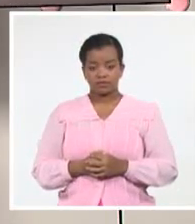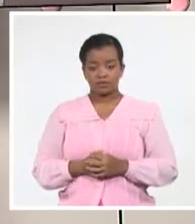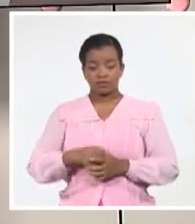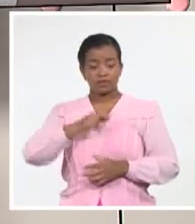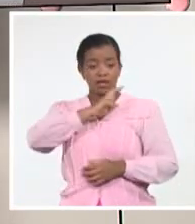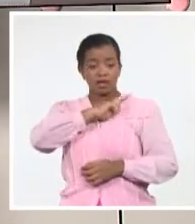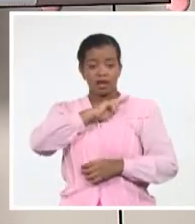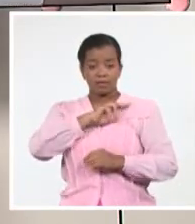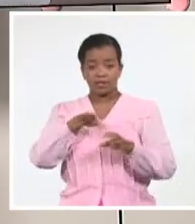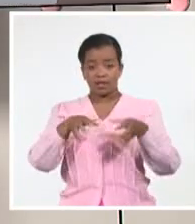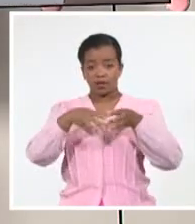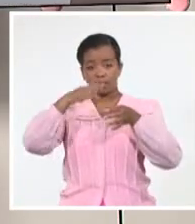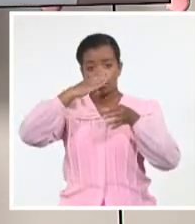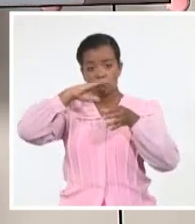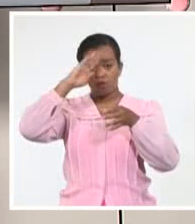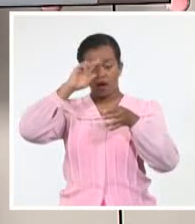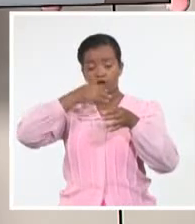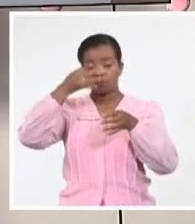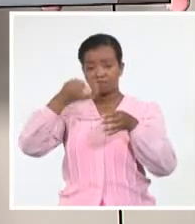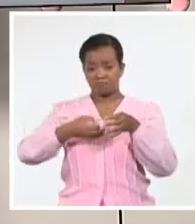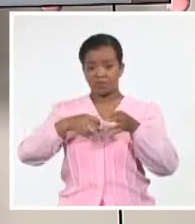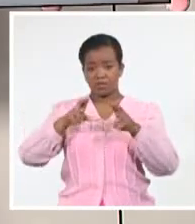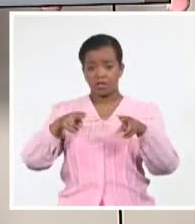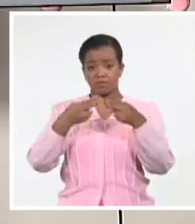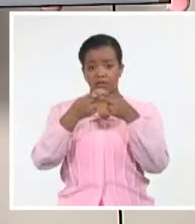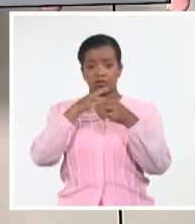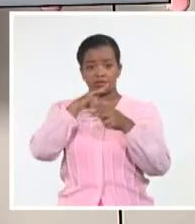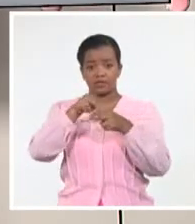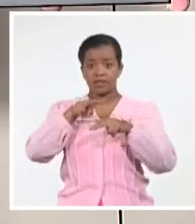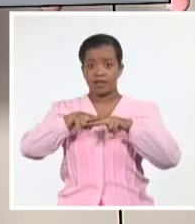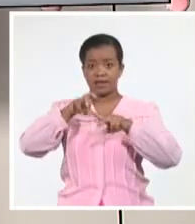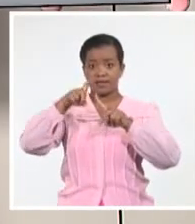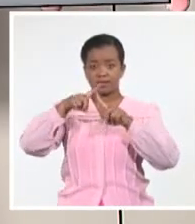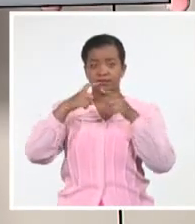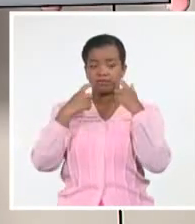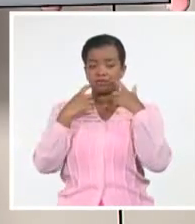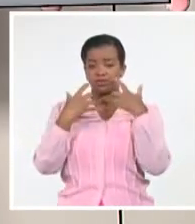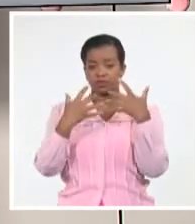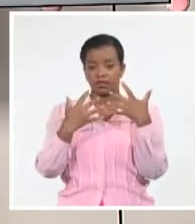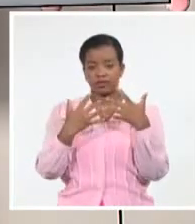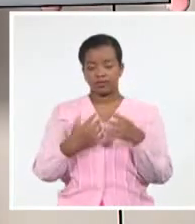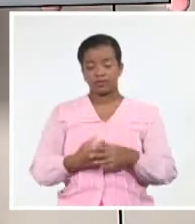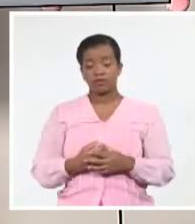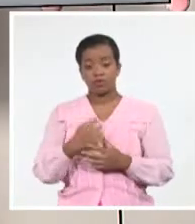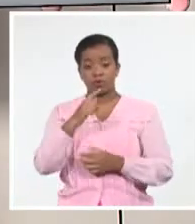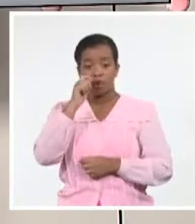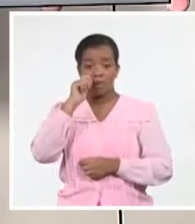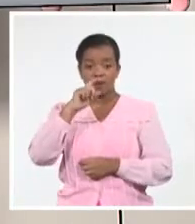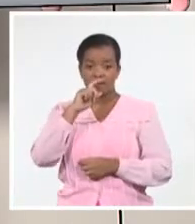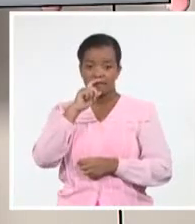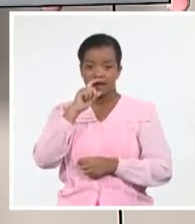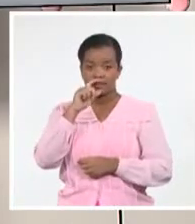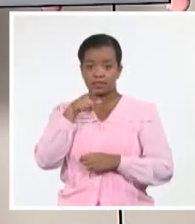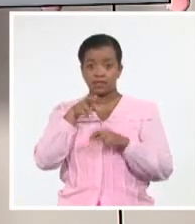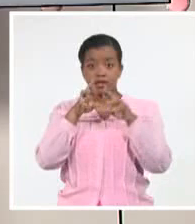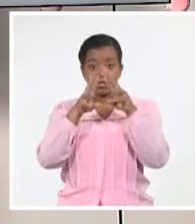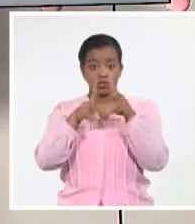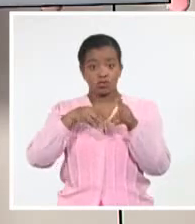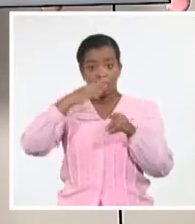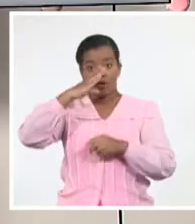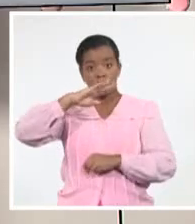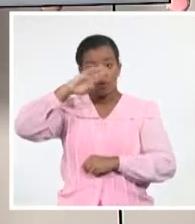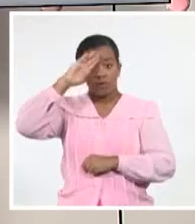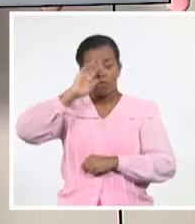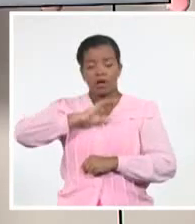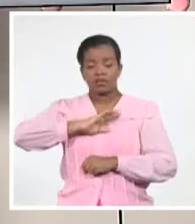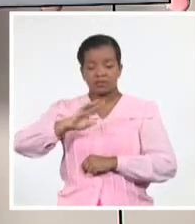conjunto, Yesander Rodríguez, definió el juego con hit impulsor en la última entrada con un hombre en base. Con este resultado, los de la mayor de las Antillas